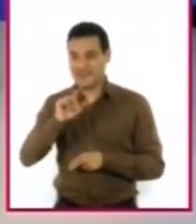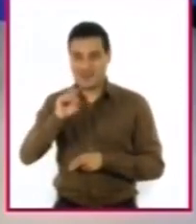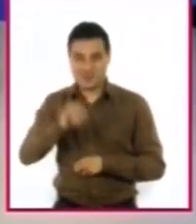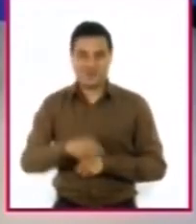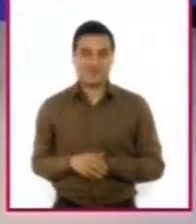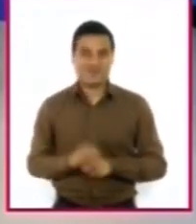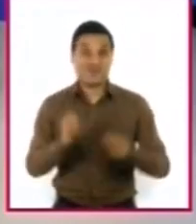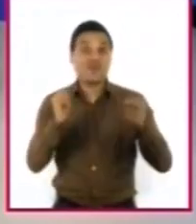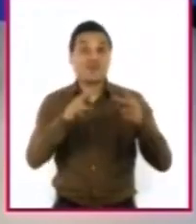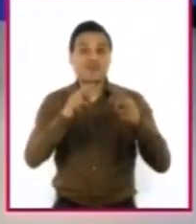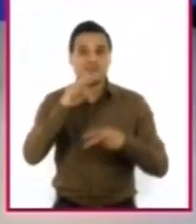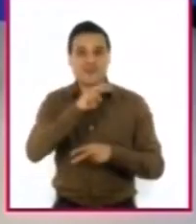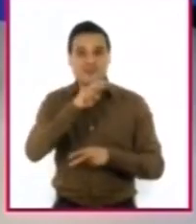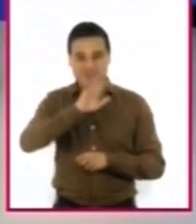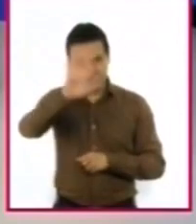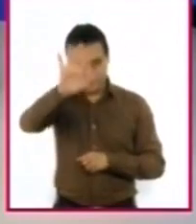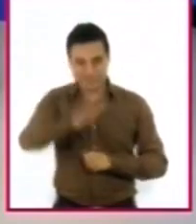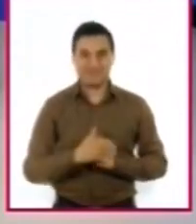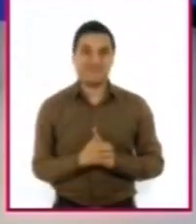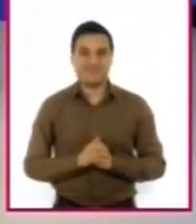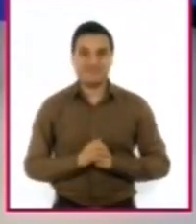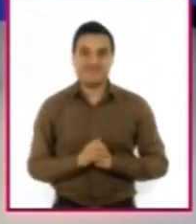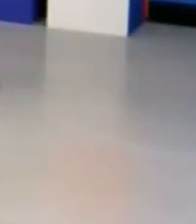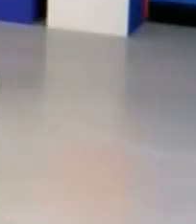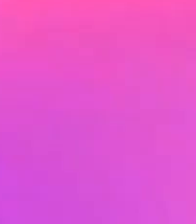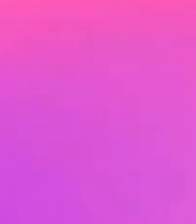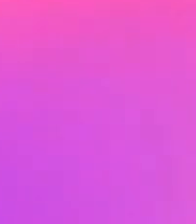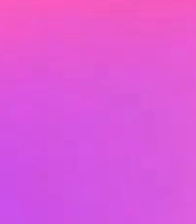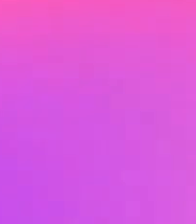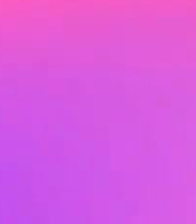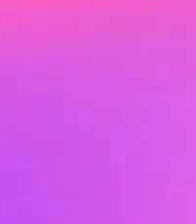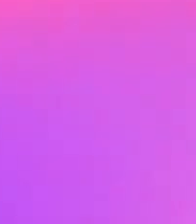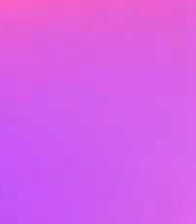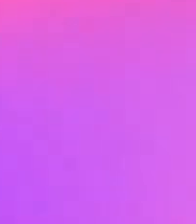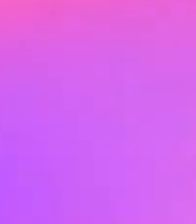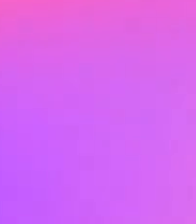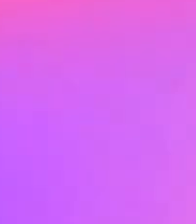Hasta la próxima. Si tienes dudas o necesitas